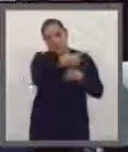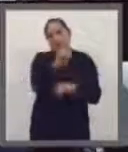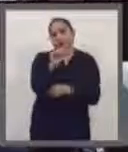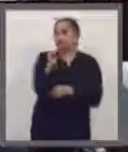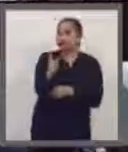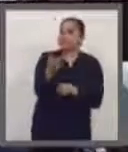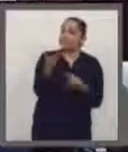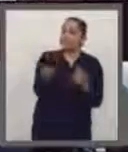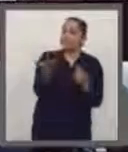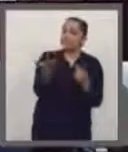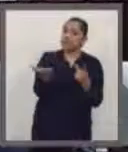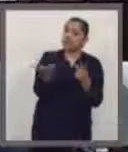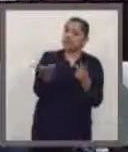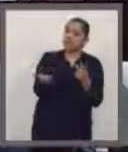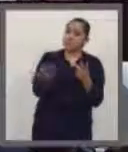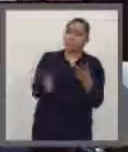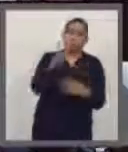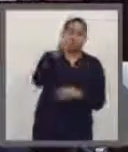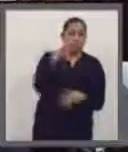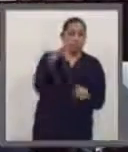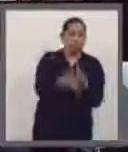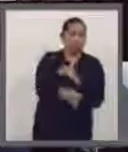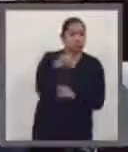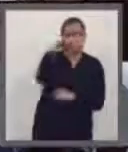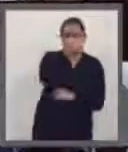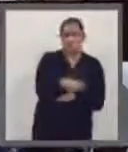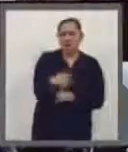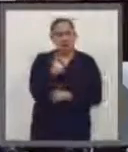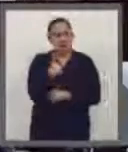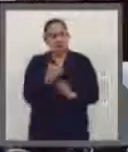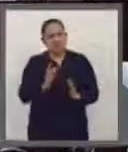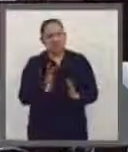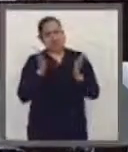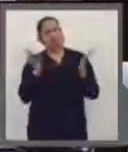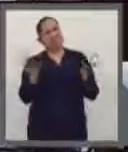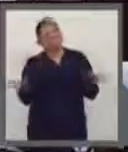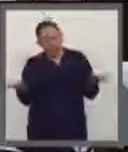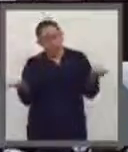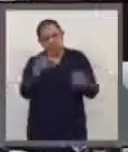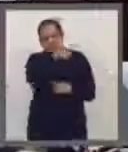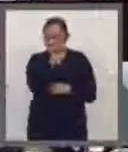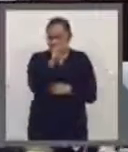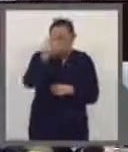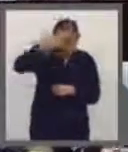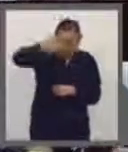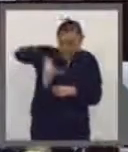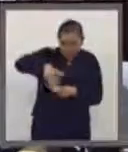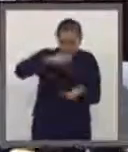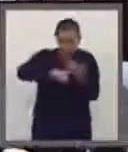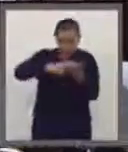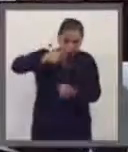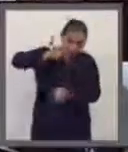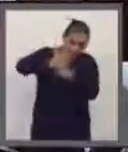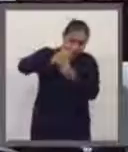muy engorrosos, pues a mí me llamó la atención de que por qué la SEP, si tiene este diagnóstico, pues por qué